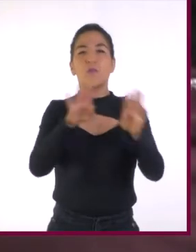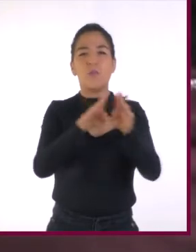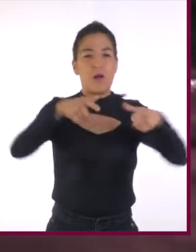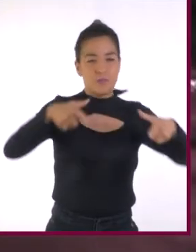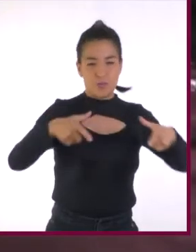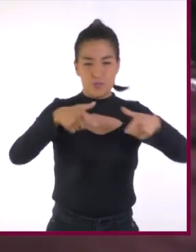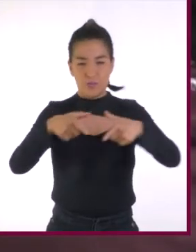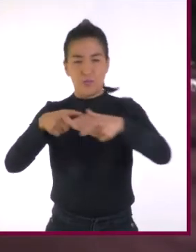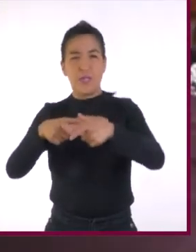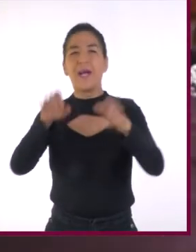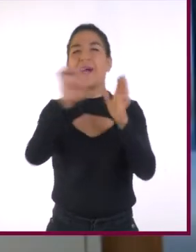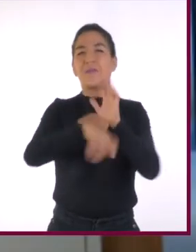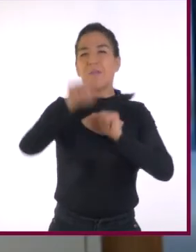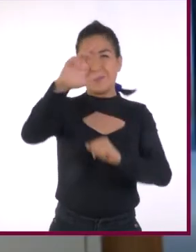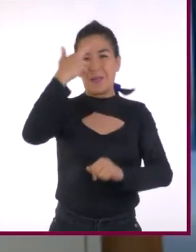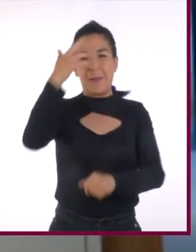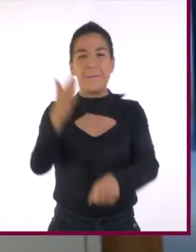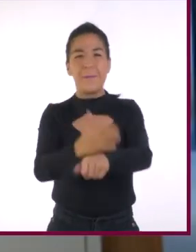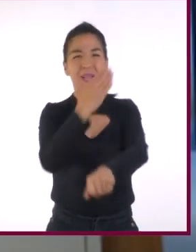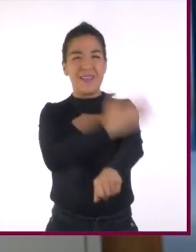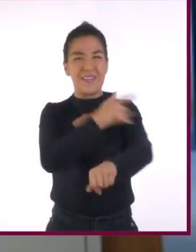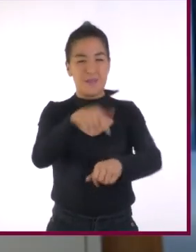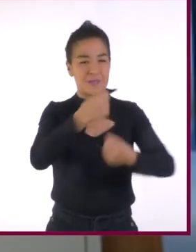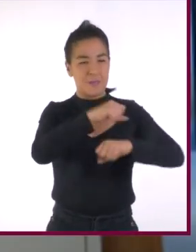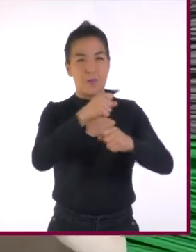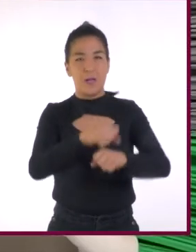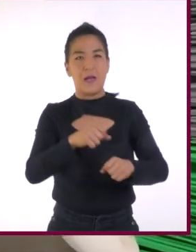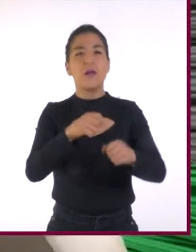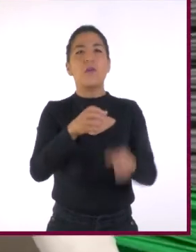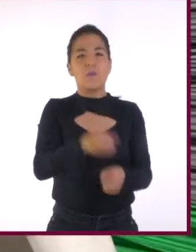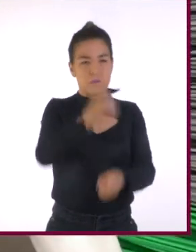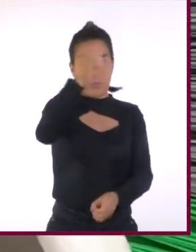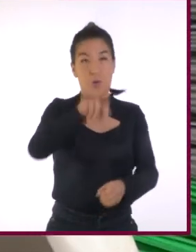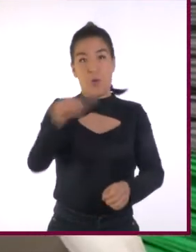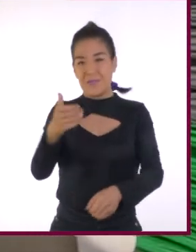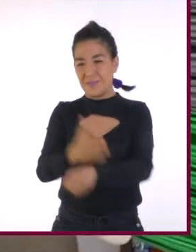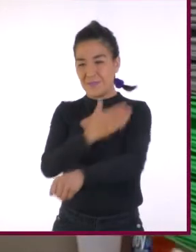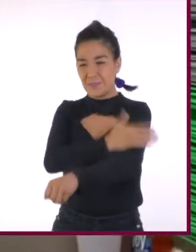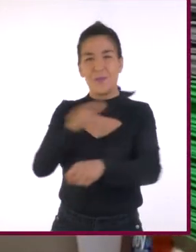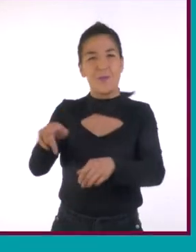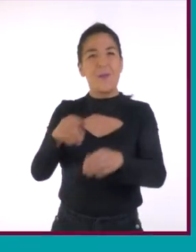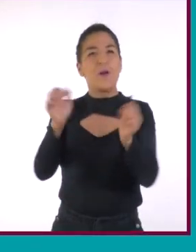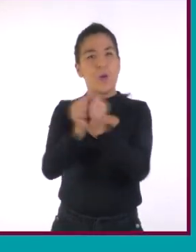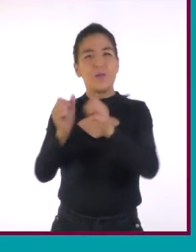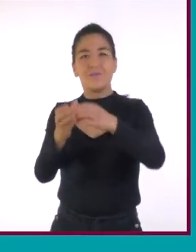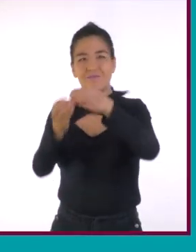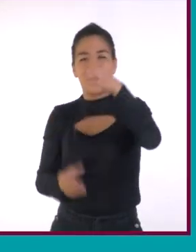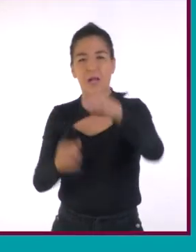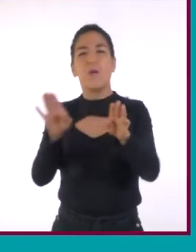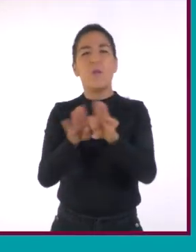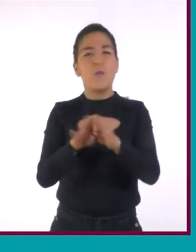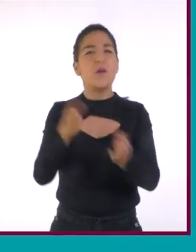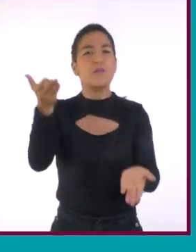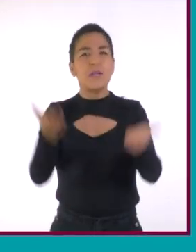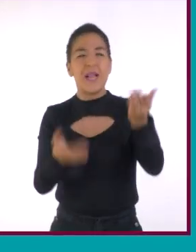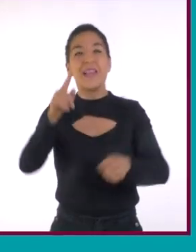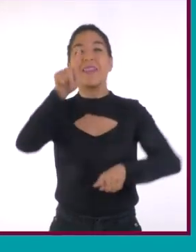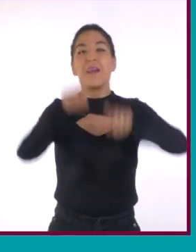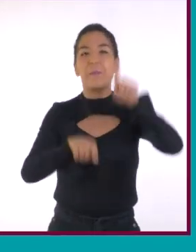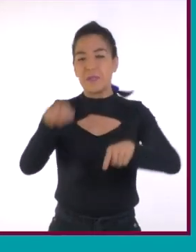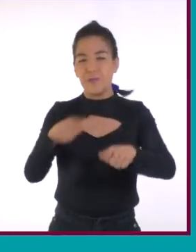más complicada de explicar. O sea, todo depende cómo definas tu sistema físico. Los físicos siempre definimos